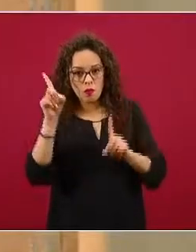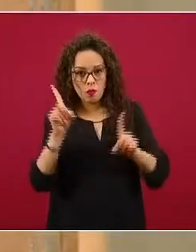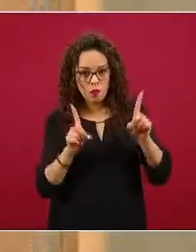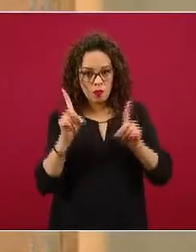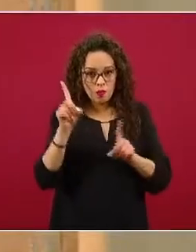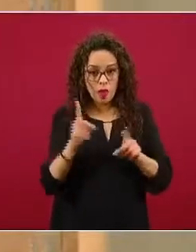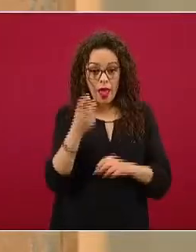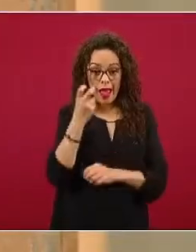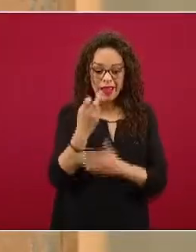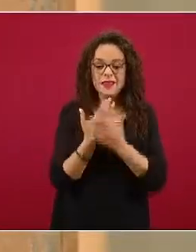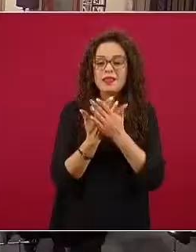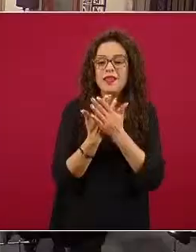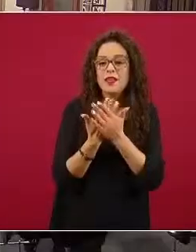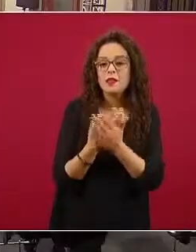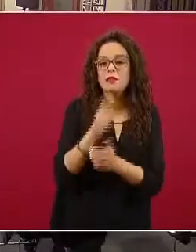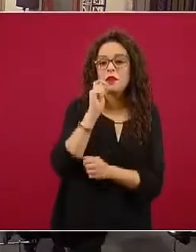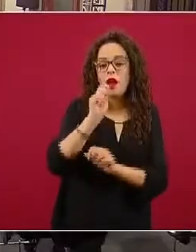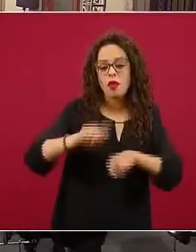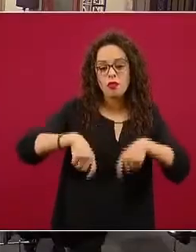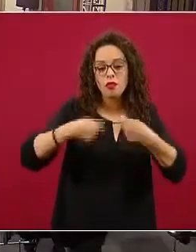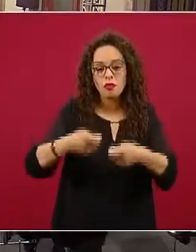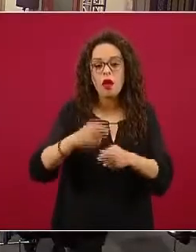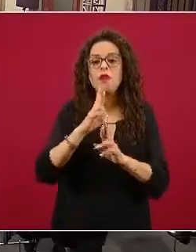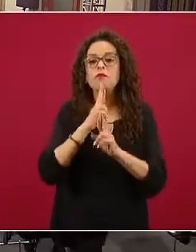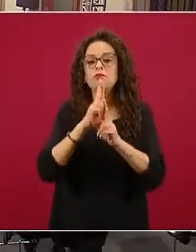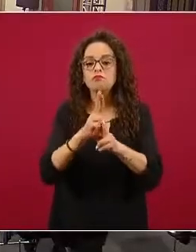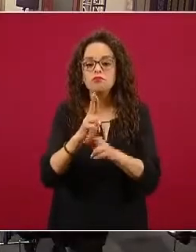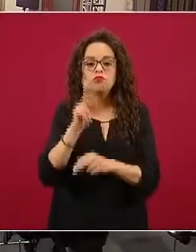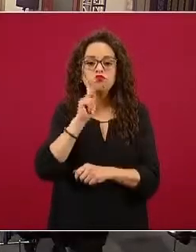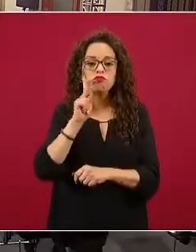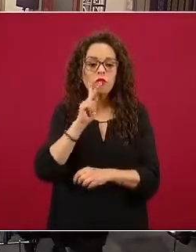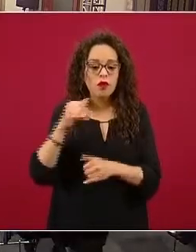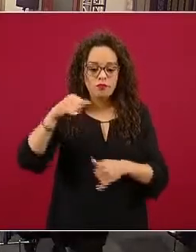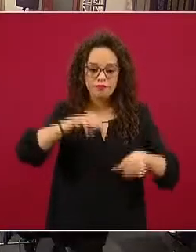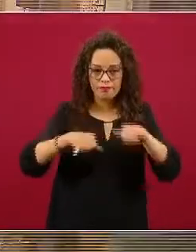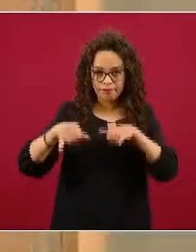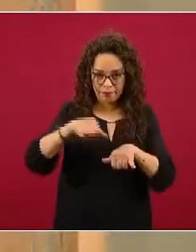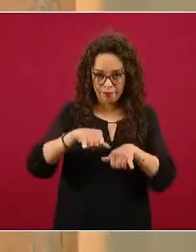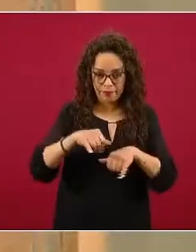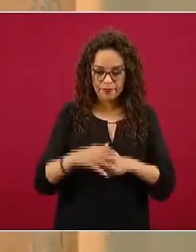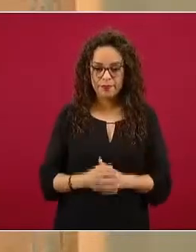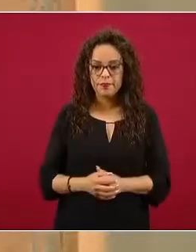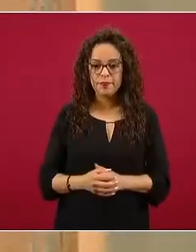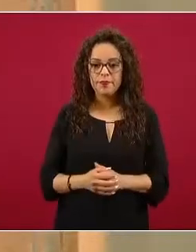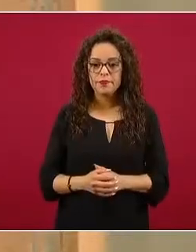que estamos en espera de un resultado. La que sigue, por favor.